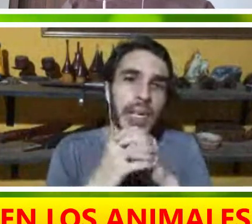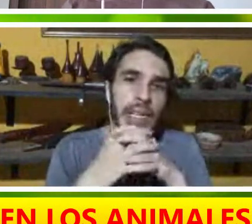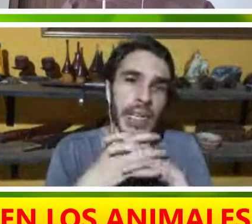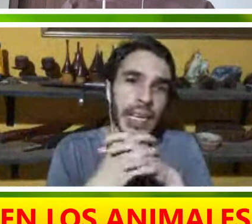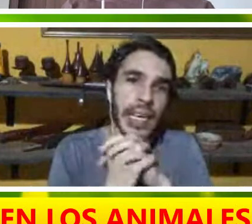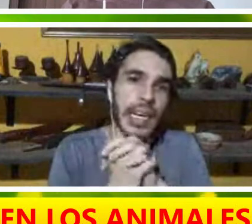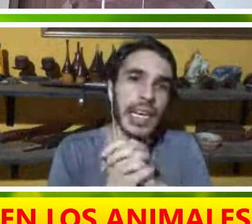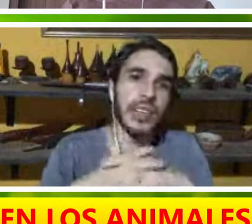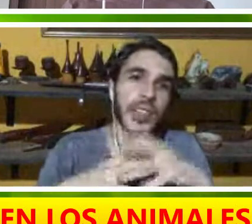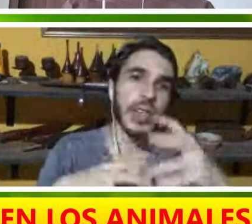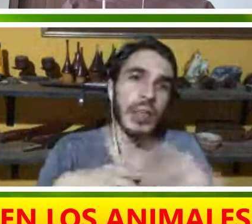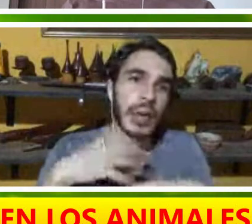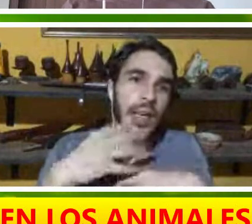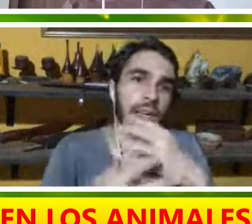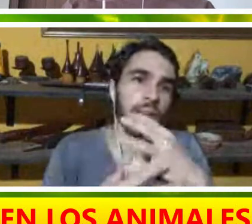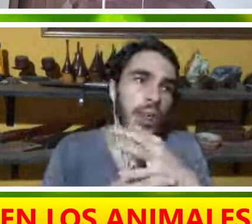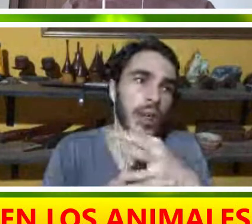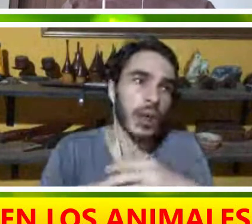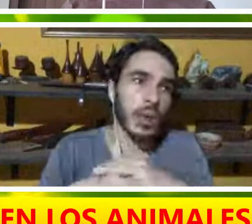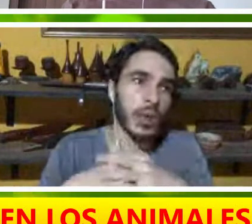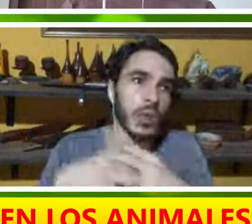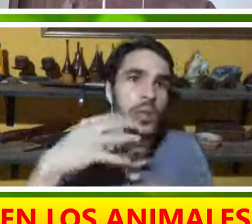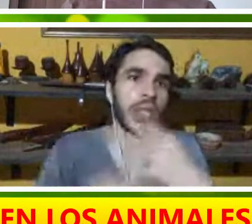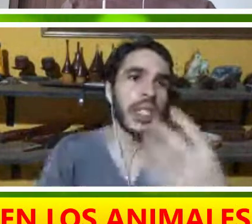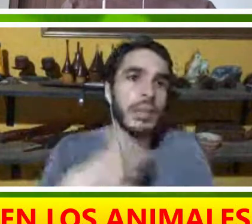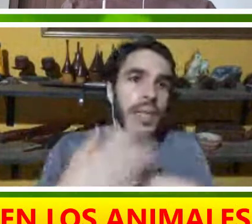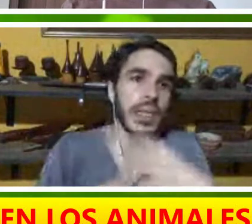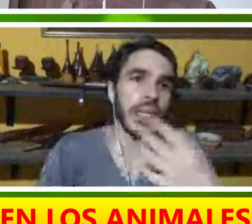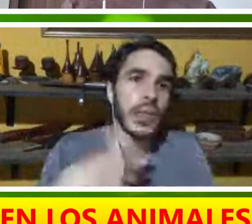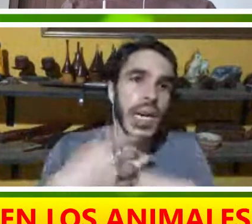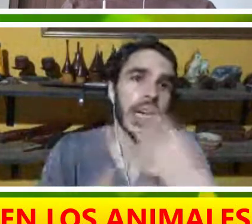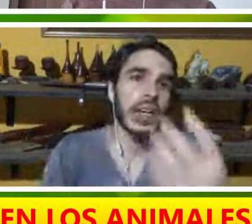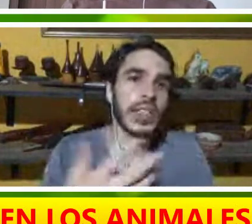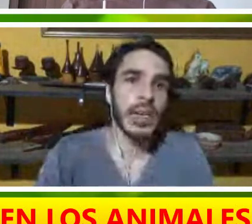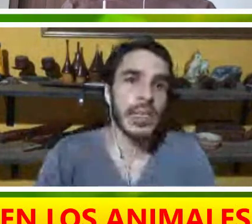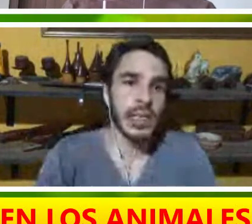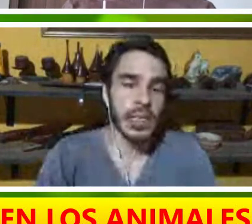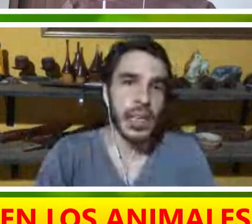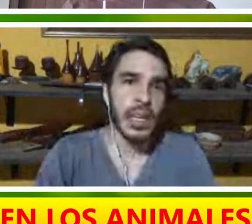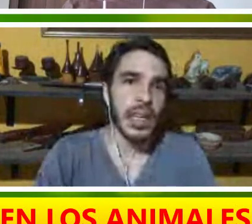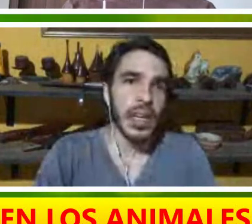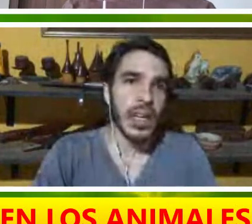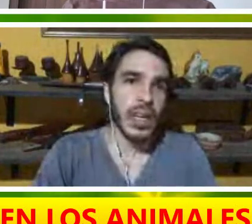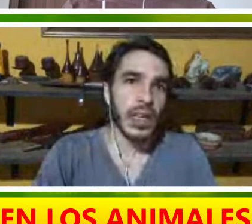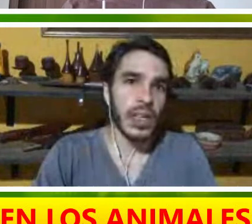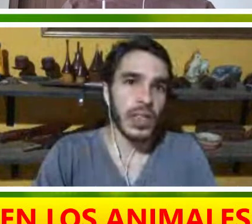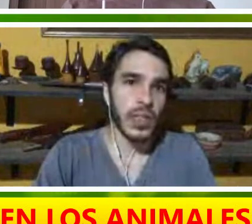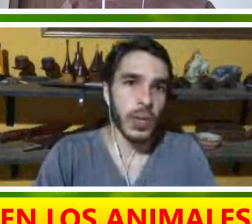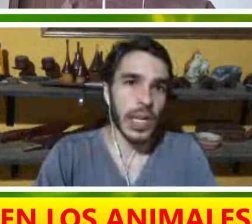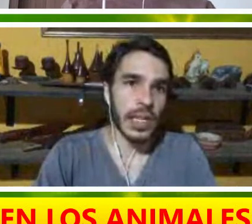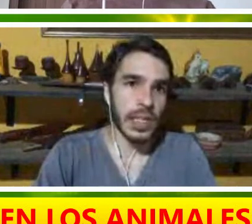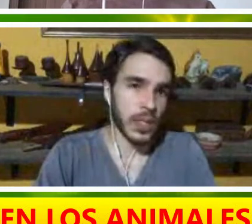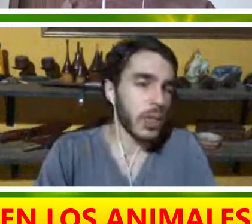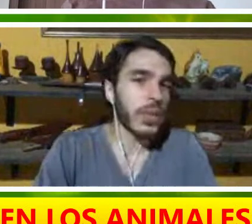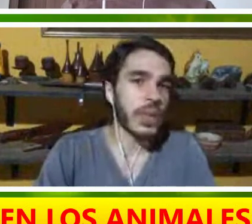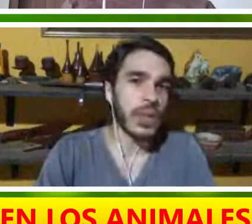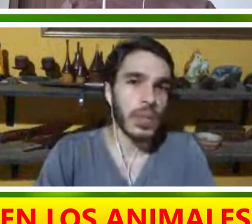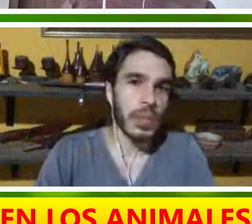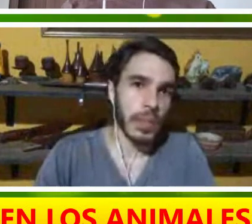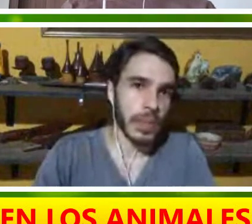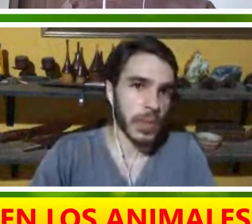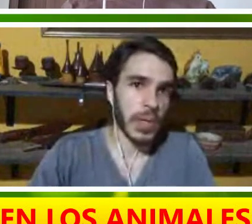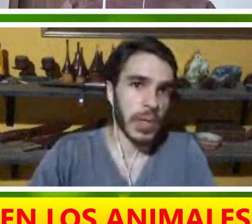esas formas para ir engranándose y para juntos ir aprendiendo cada vez más sobre